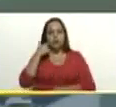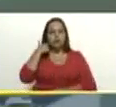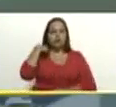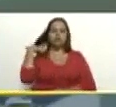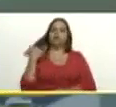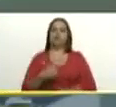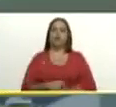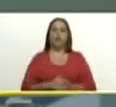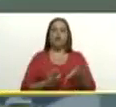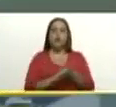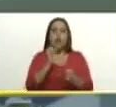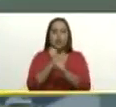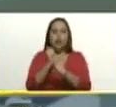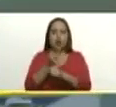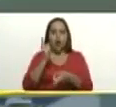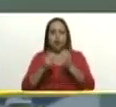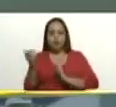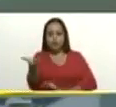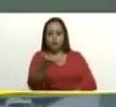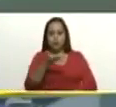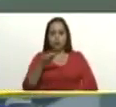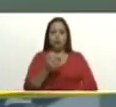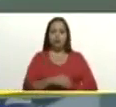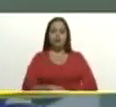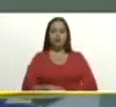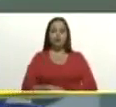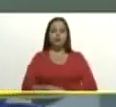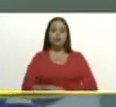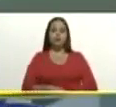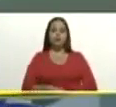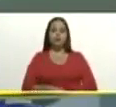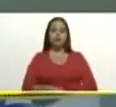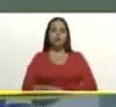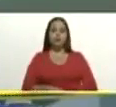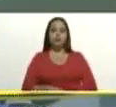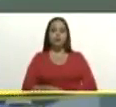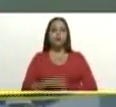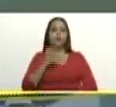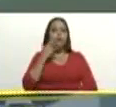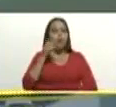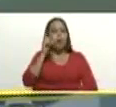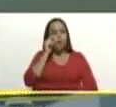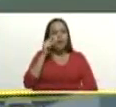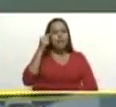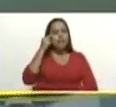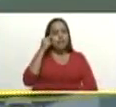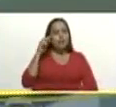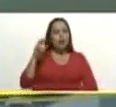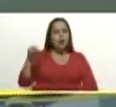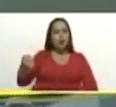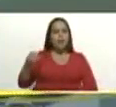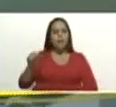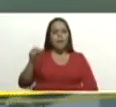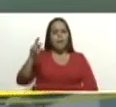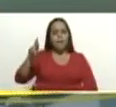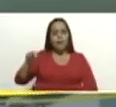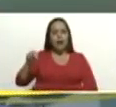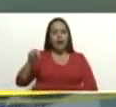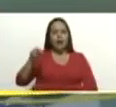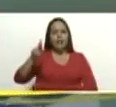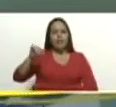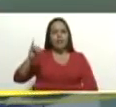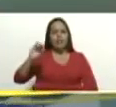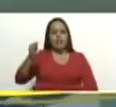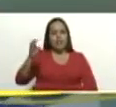del trabajo de muchos de ustedes, de Antonio Chino Manrique, desde que nací en el año 1962,